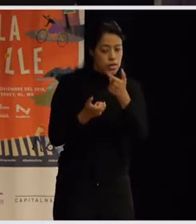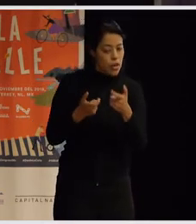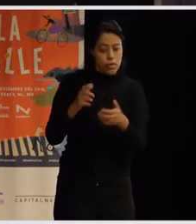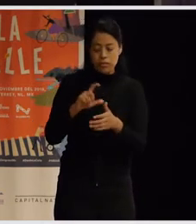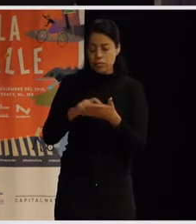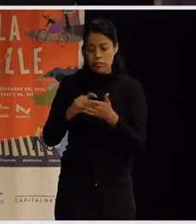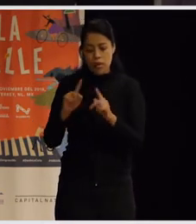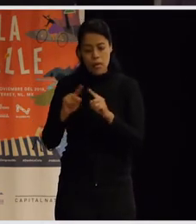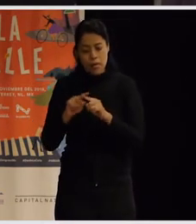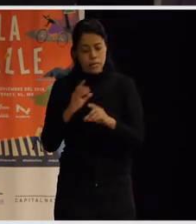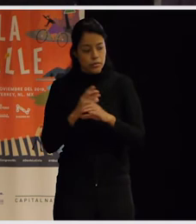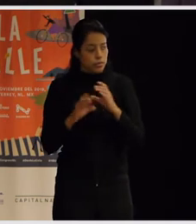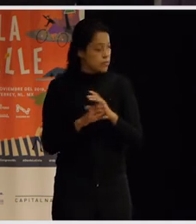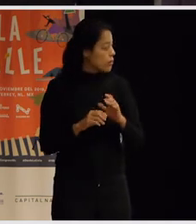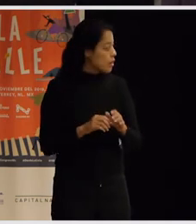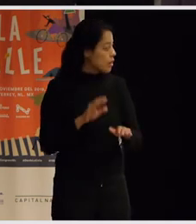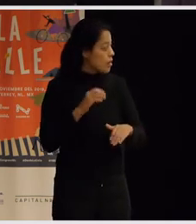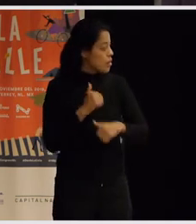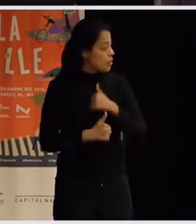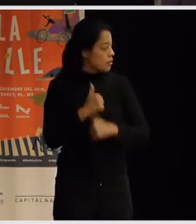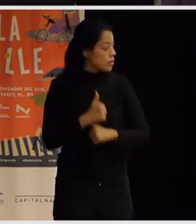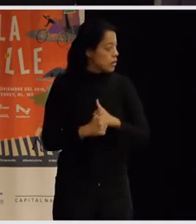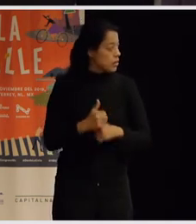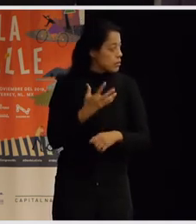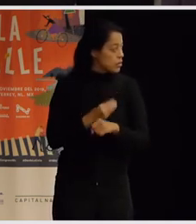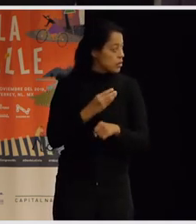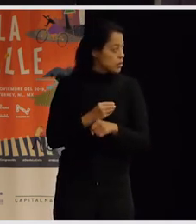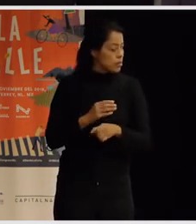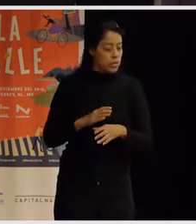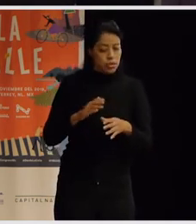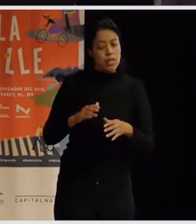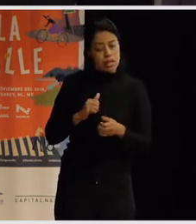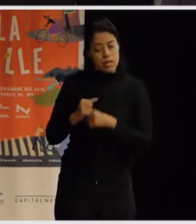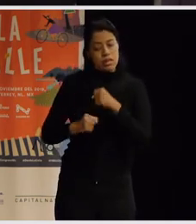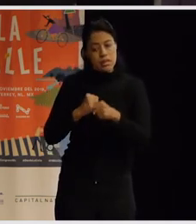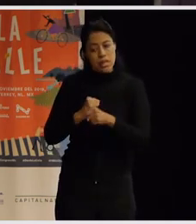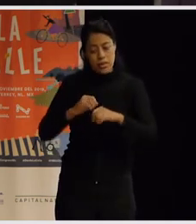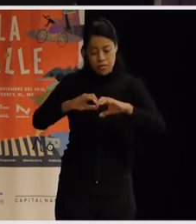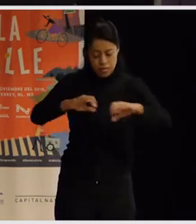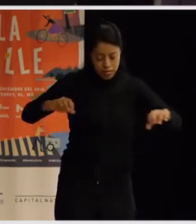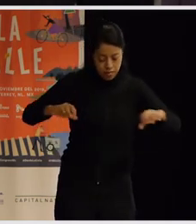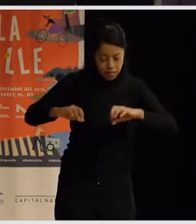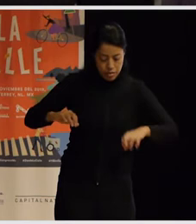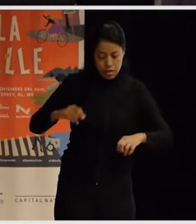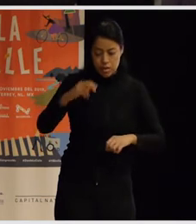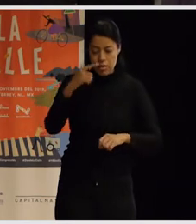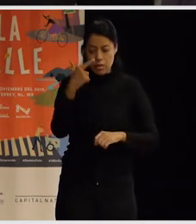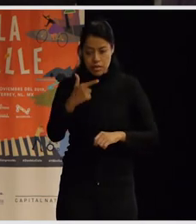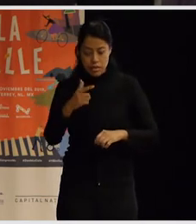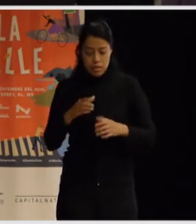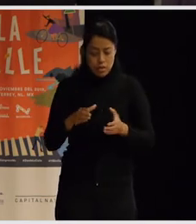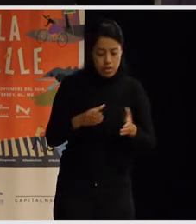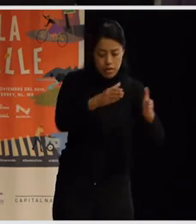antepasado llegaron las 600 personas y batallamos un poquito en coordinar entonces este año dijimos vamos a separar hicimos 7 rutas por la ciudad y fueron